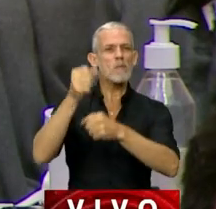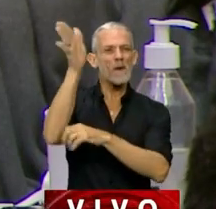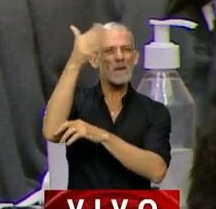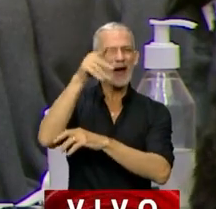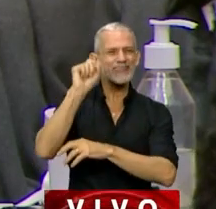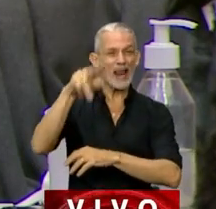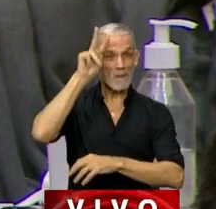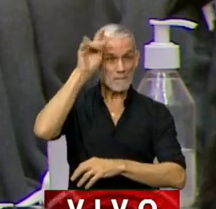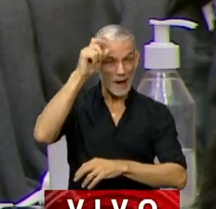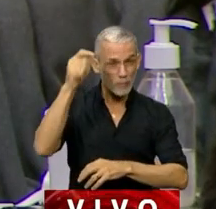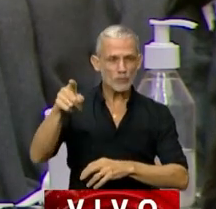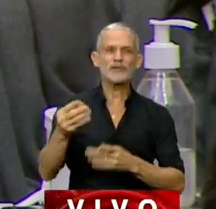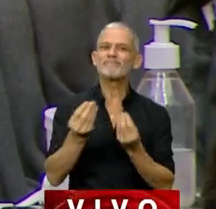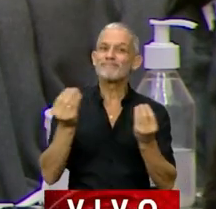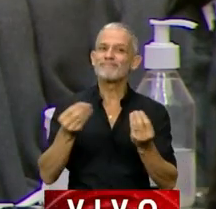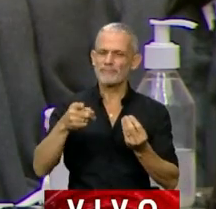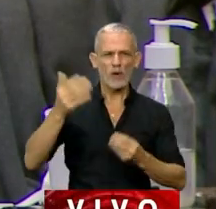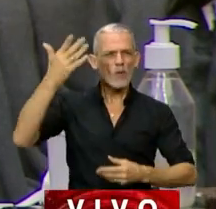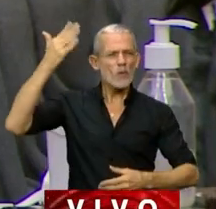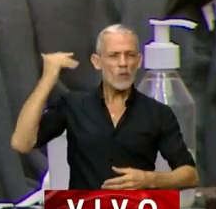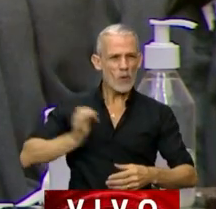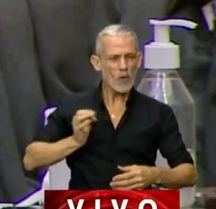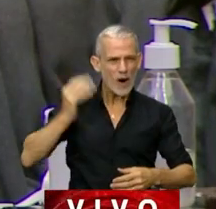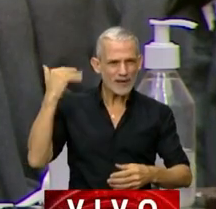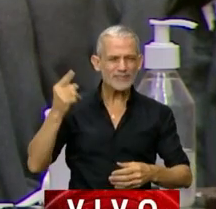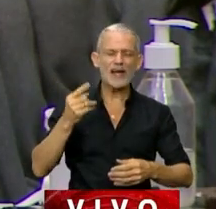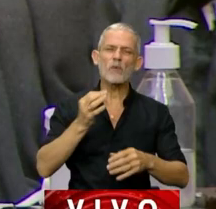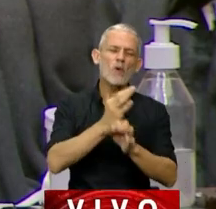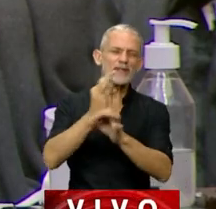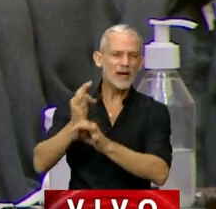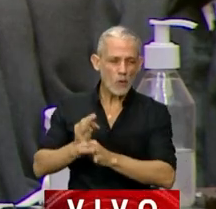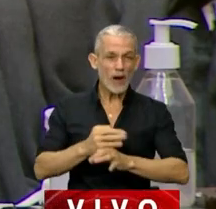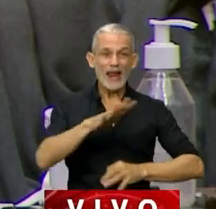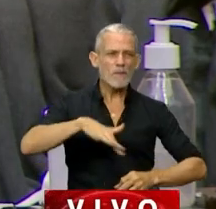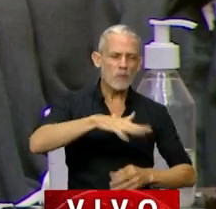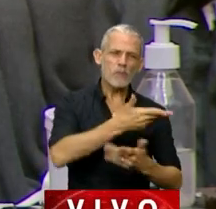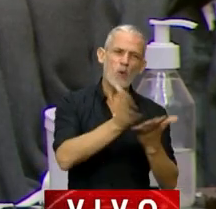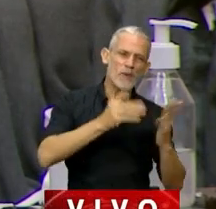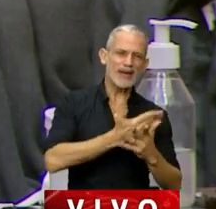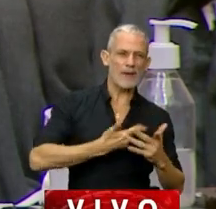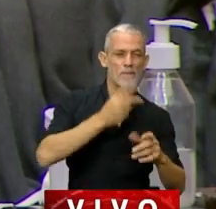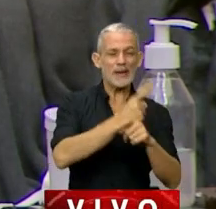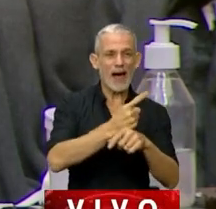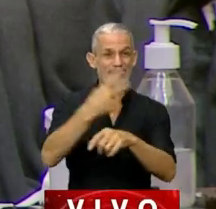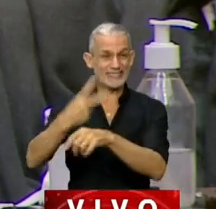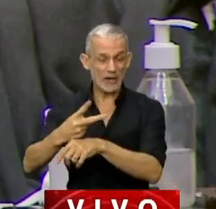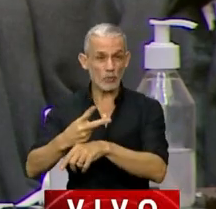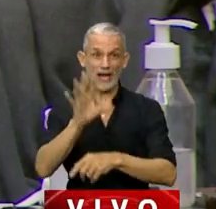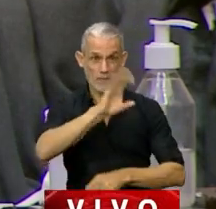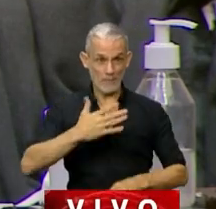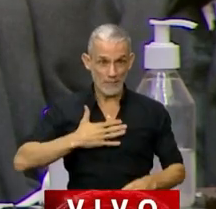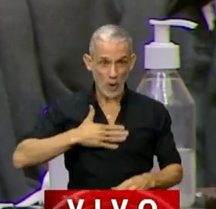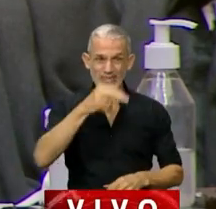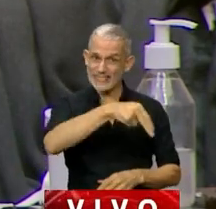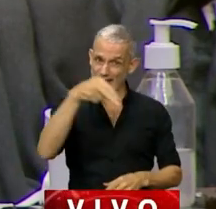mapuche, contarles que hace muchos años en muchas escuelas públicas, primarias y secundarias de mi